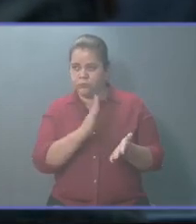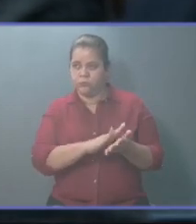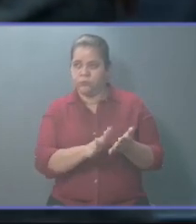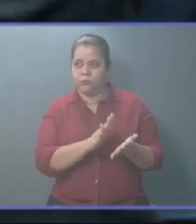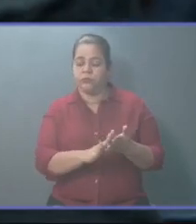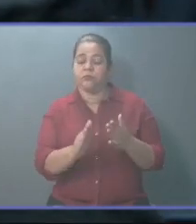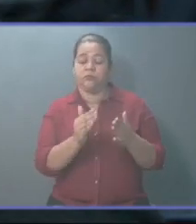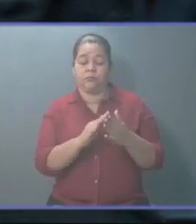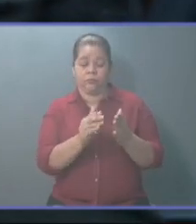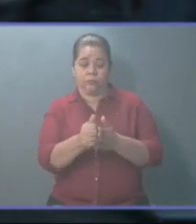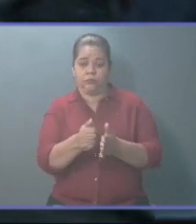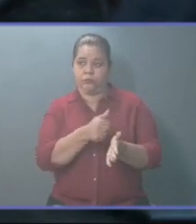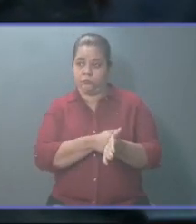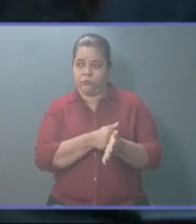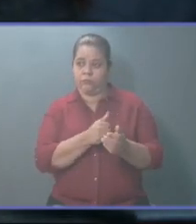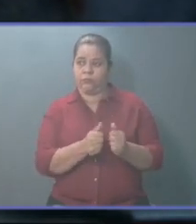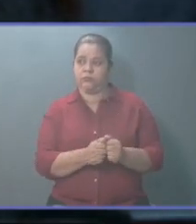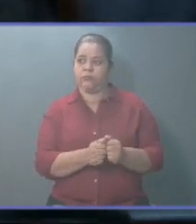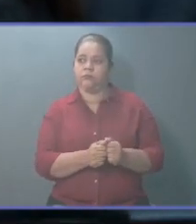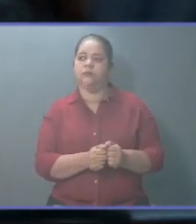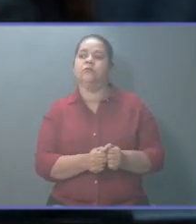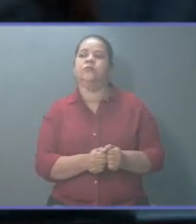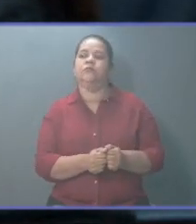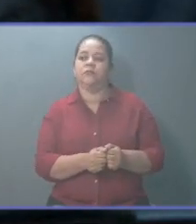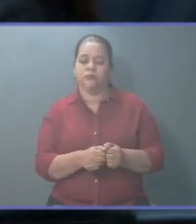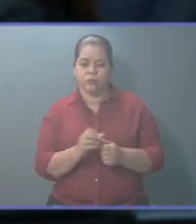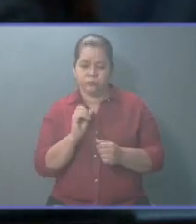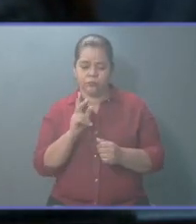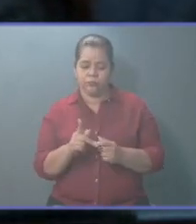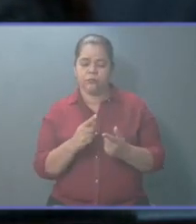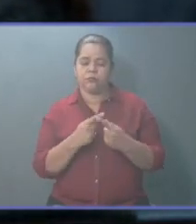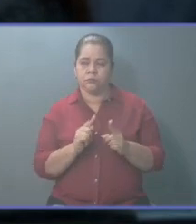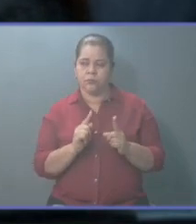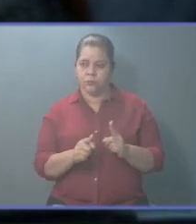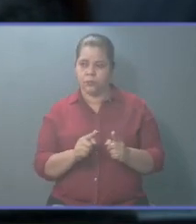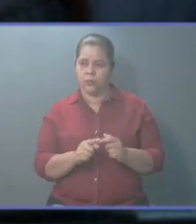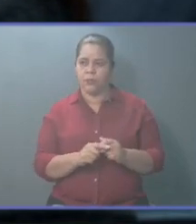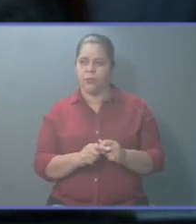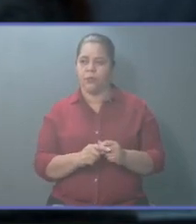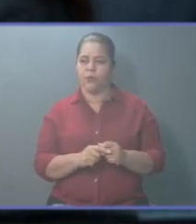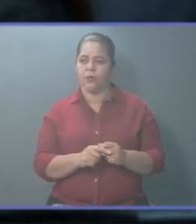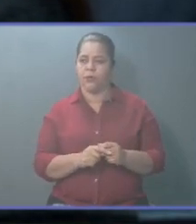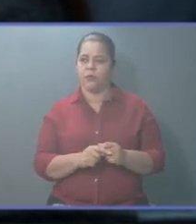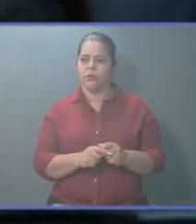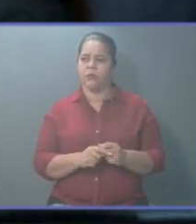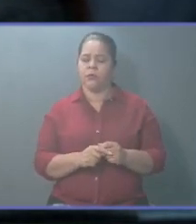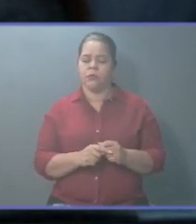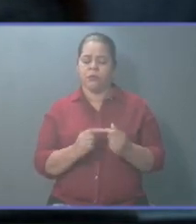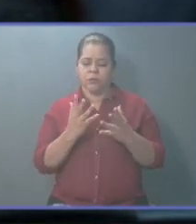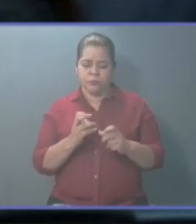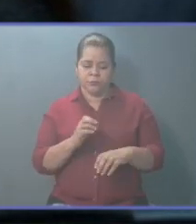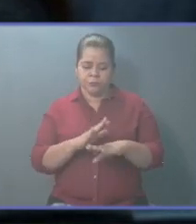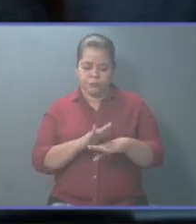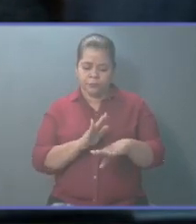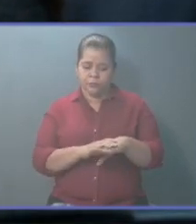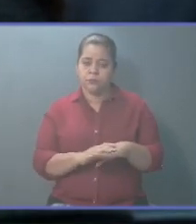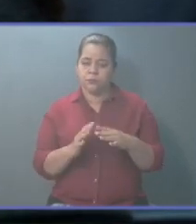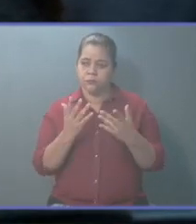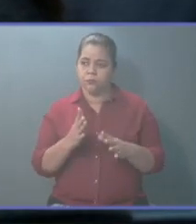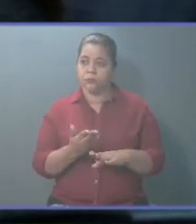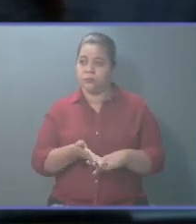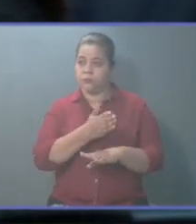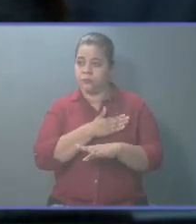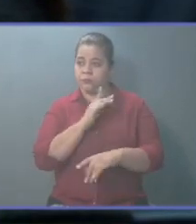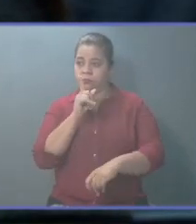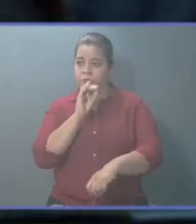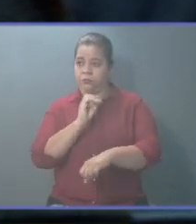retraso. Van amortizando. Y lo otro que aprovecho para informarles que aquí hubo un